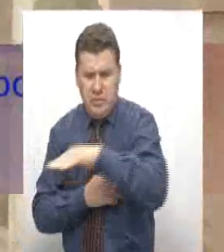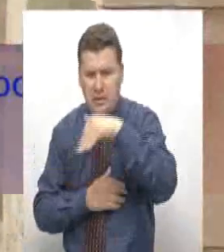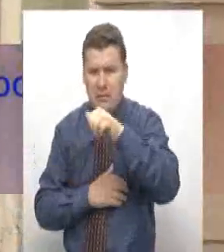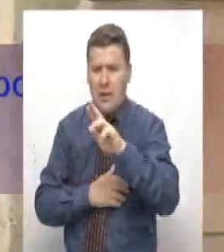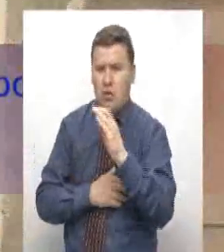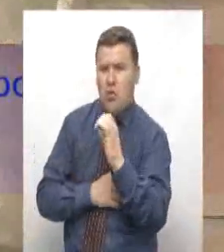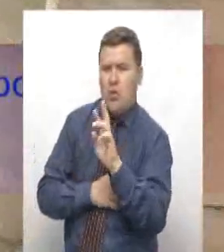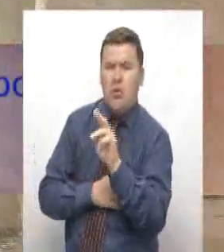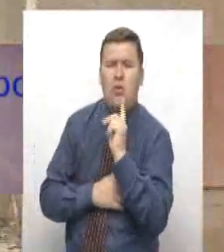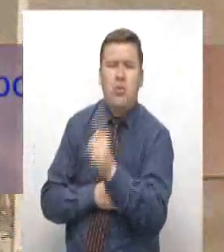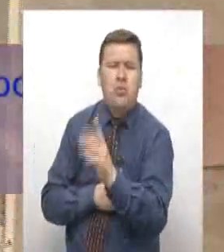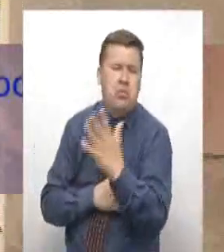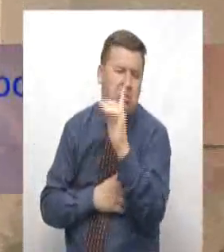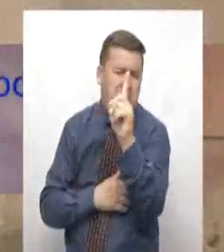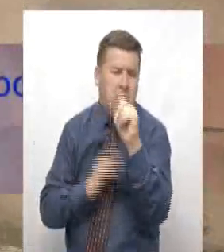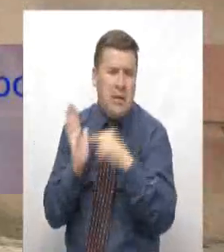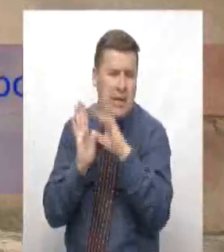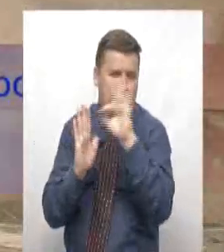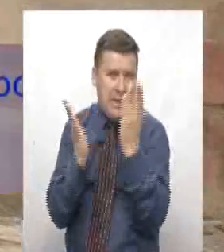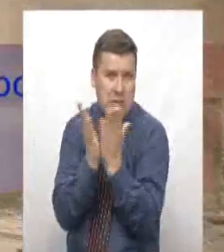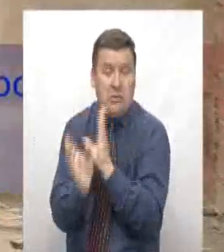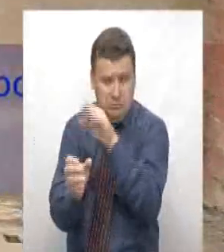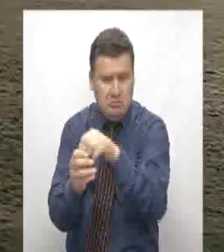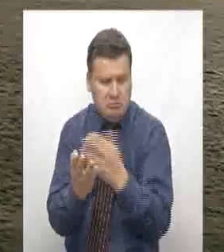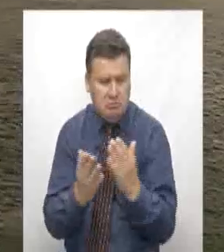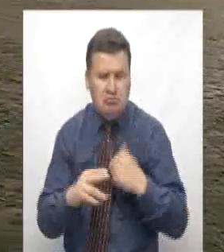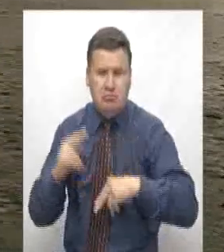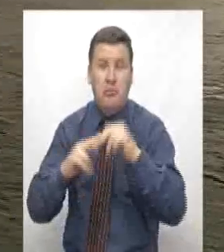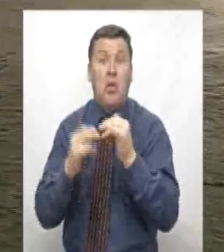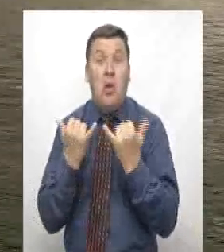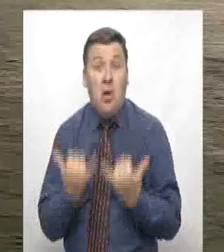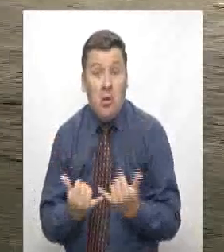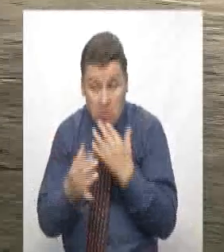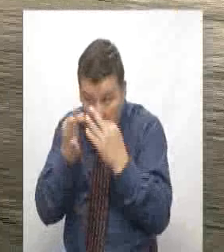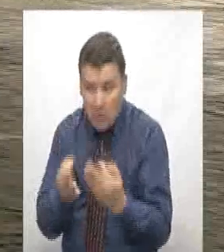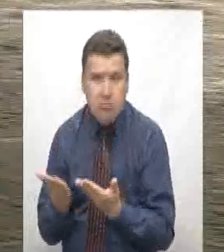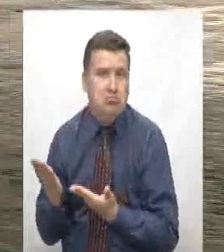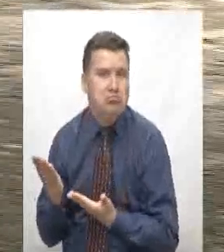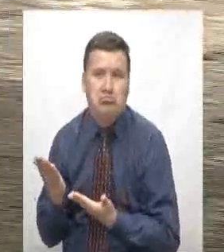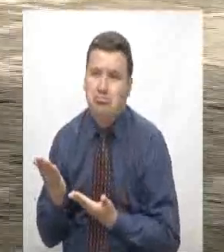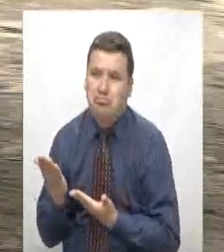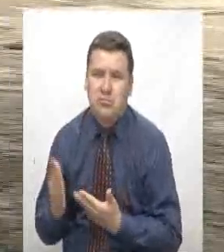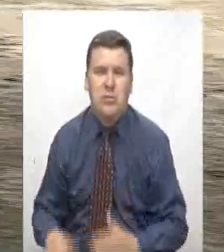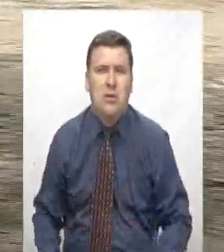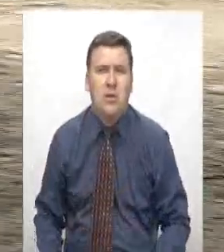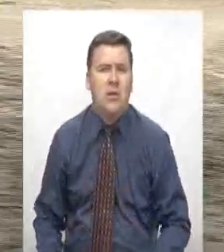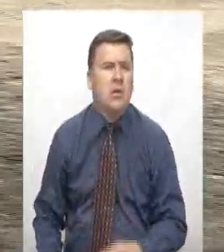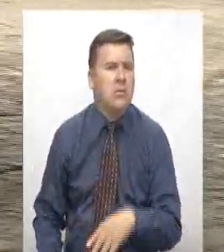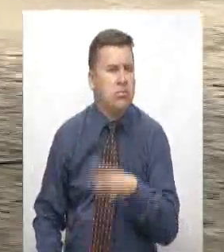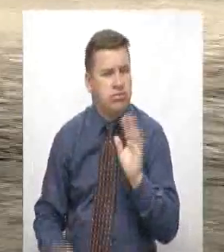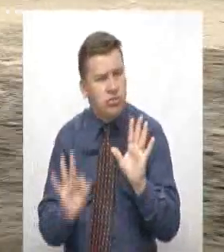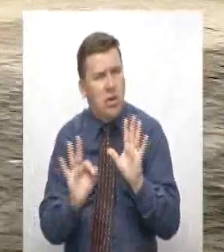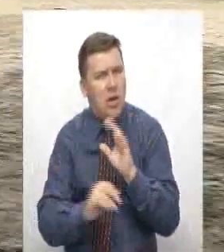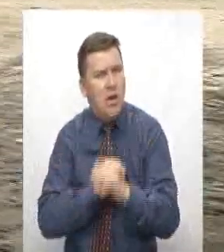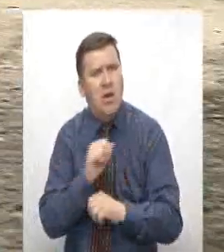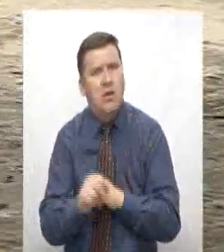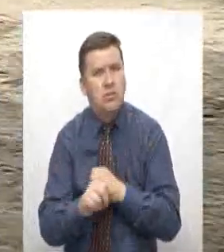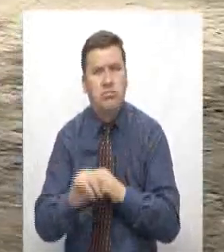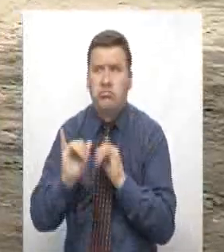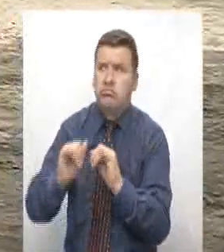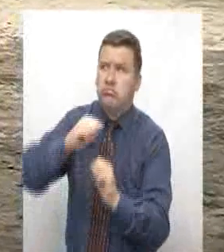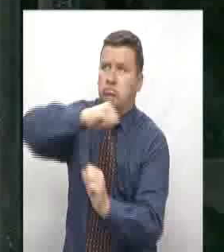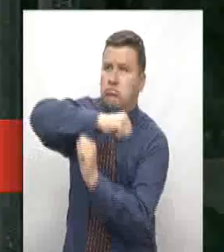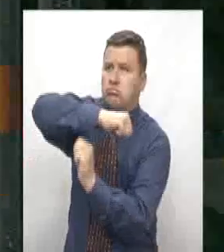Merecure para albergar unos 1.500 estudiantes. Hoy la realidad es otra. Lleva alrededor que 8 años esa estructura